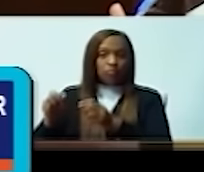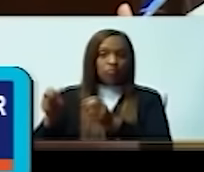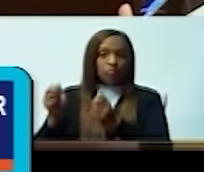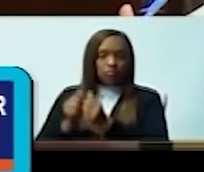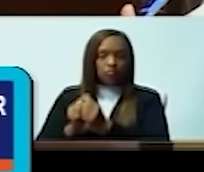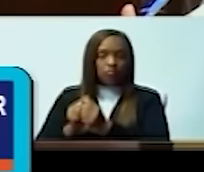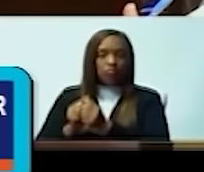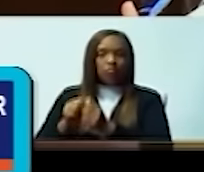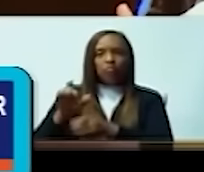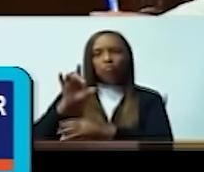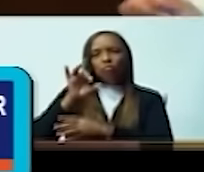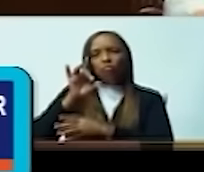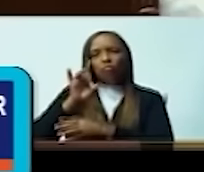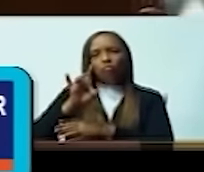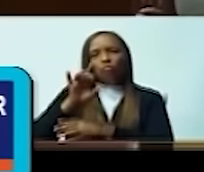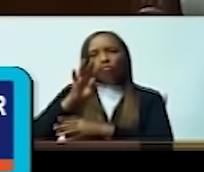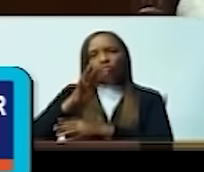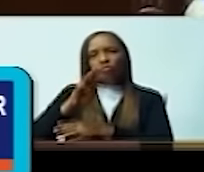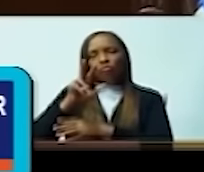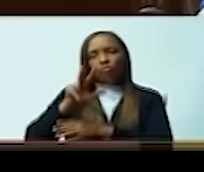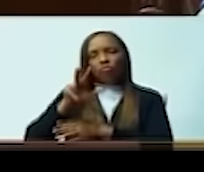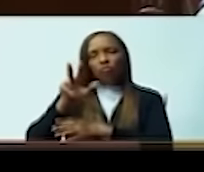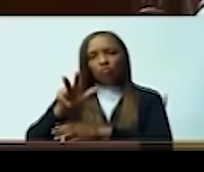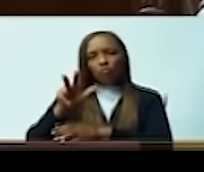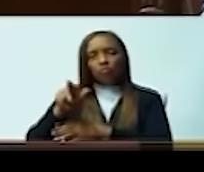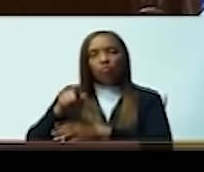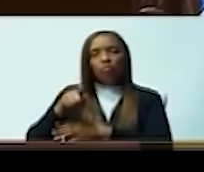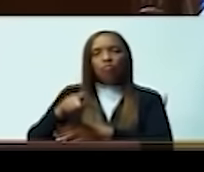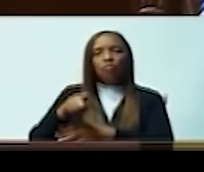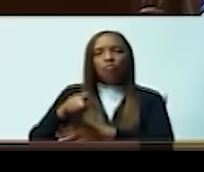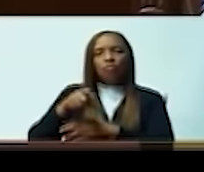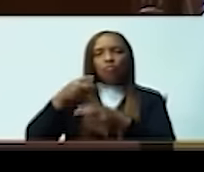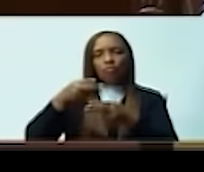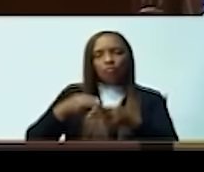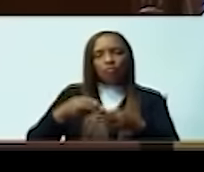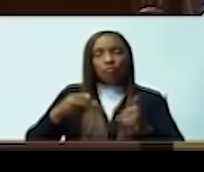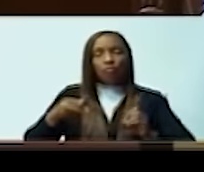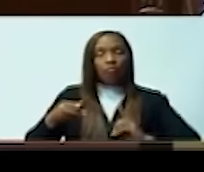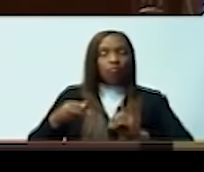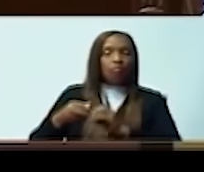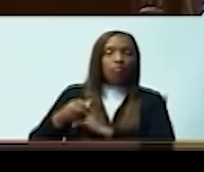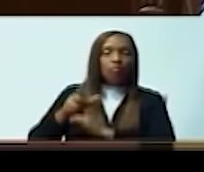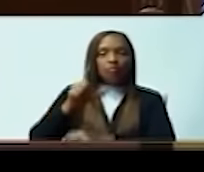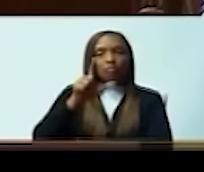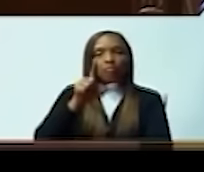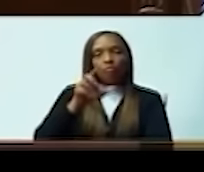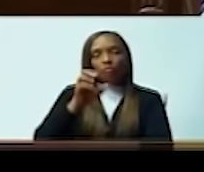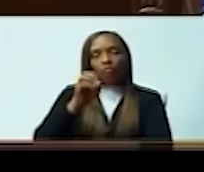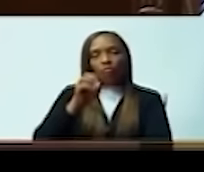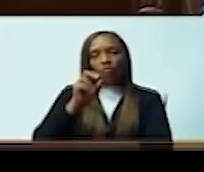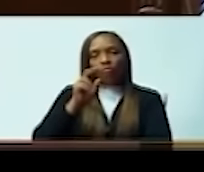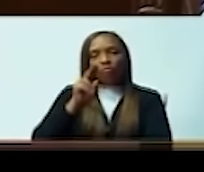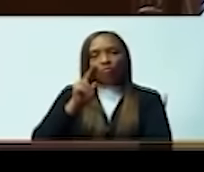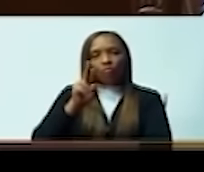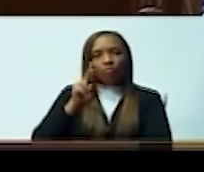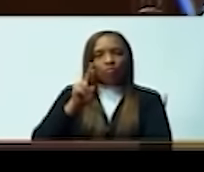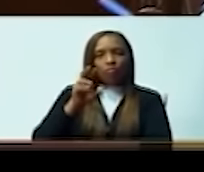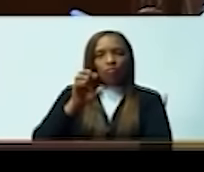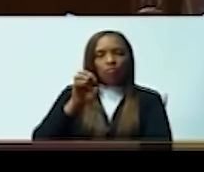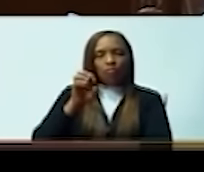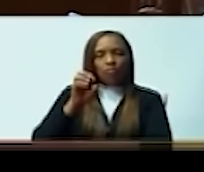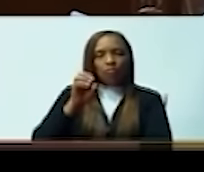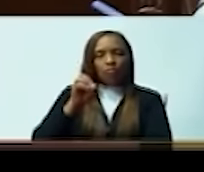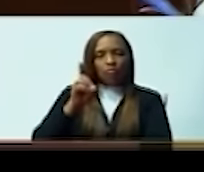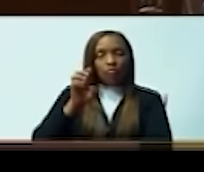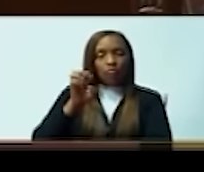en el 8433, Lourdes Aybar, y el que está en el 8432, que sometió